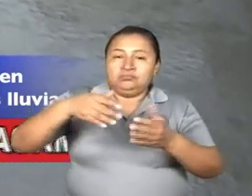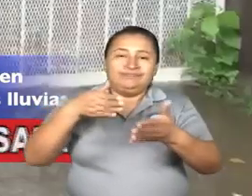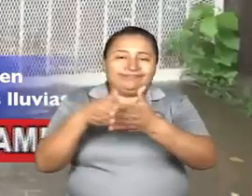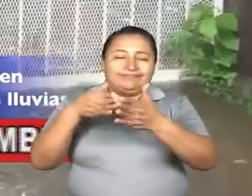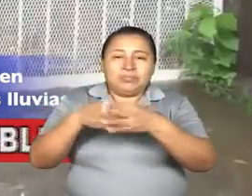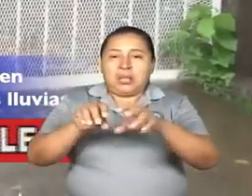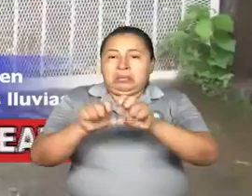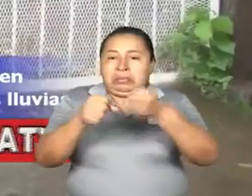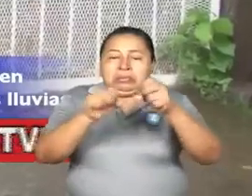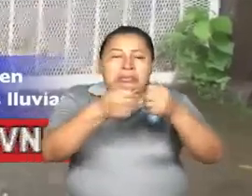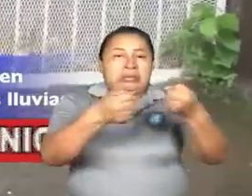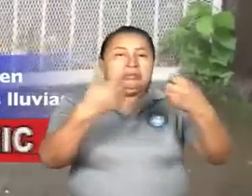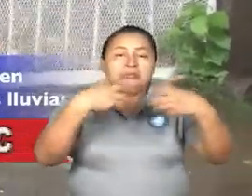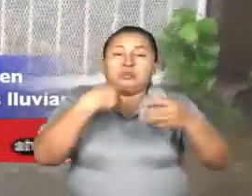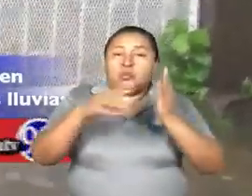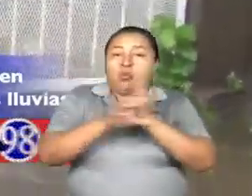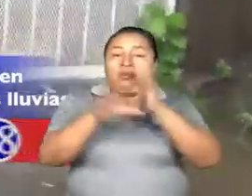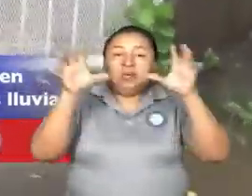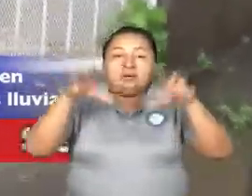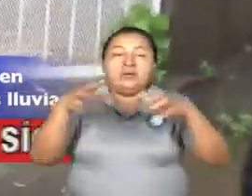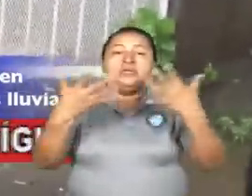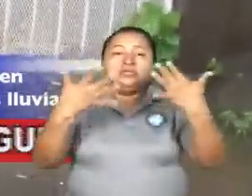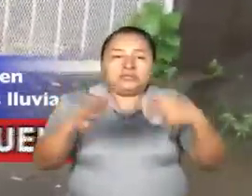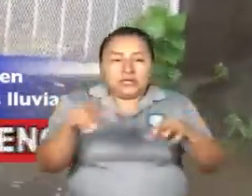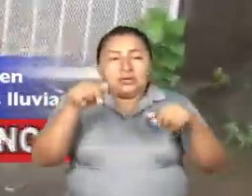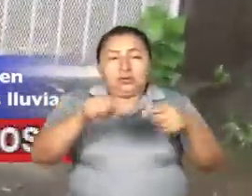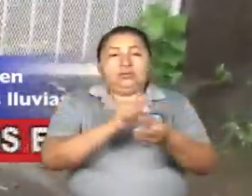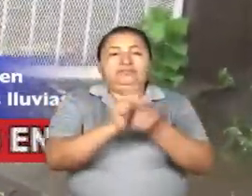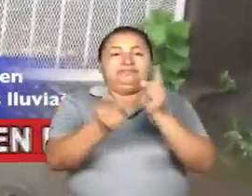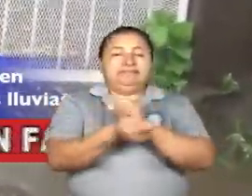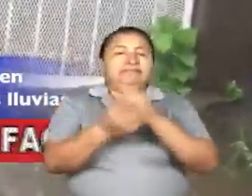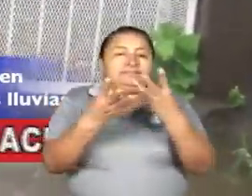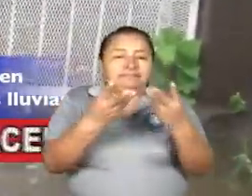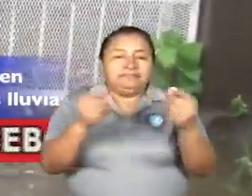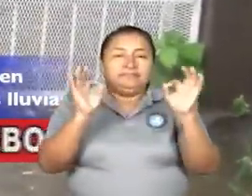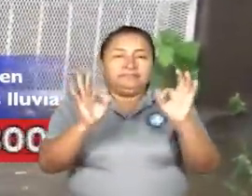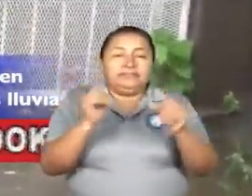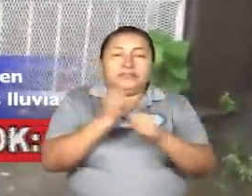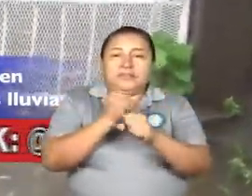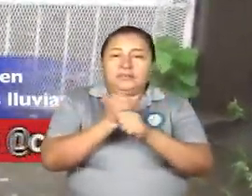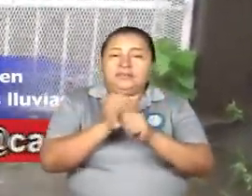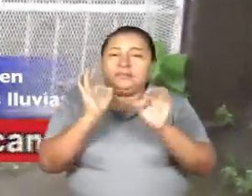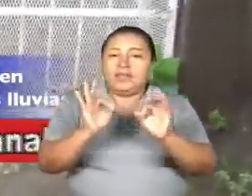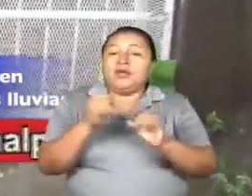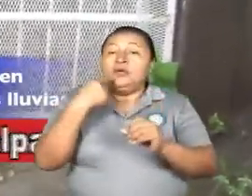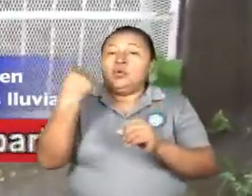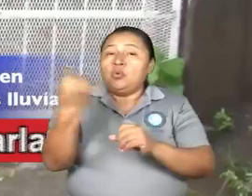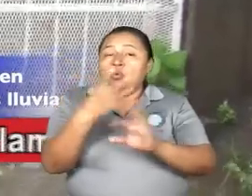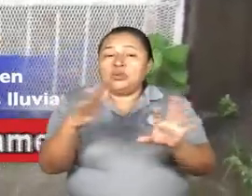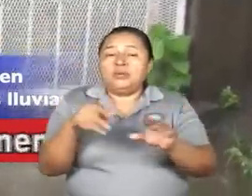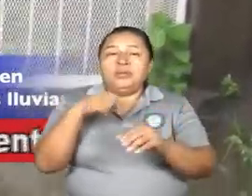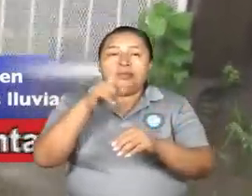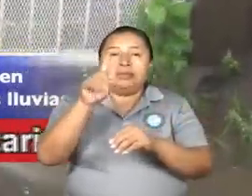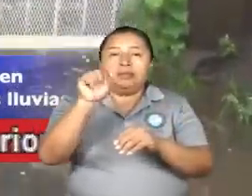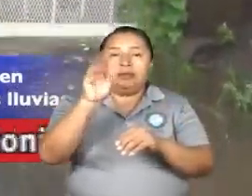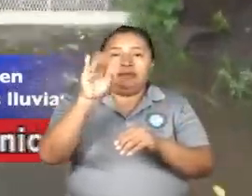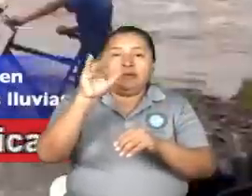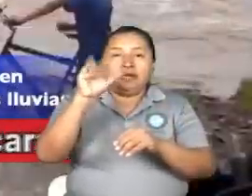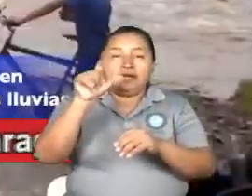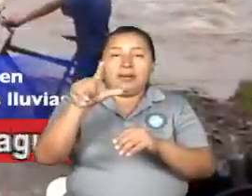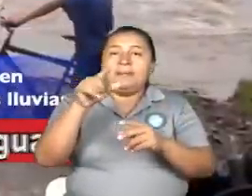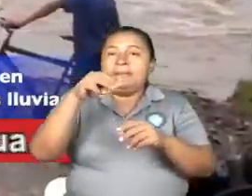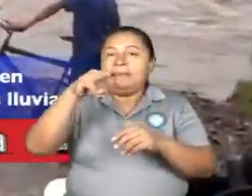las precipitaciones ya están operando normalmente. El último lugar atendido fue la comunidad El Tabacal en